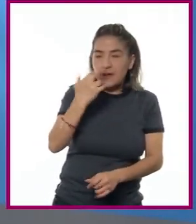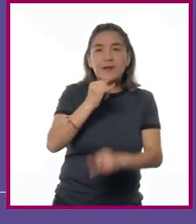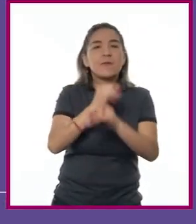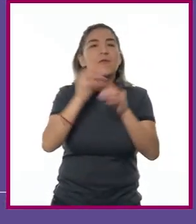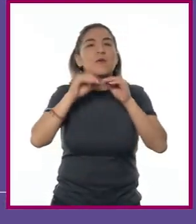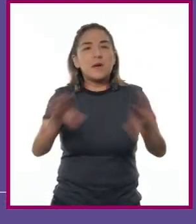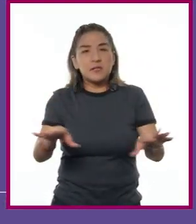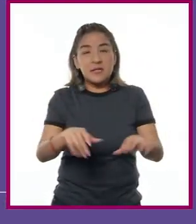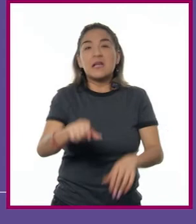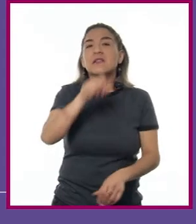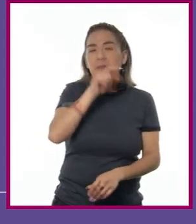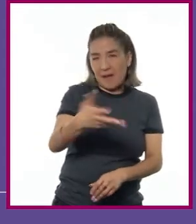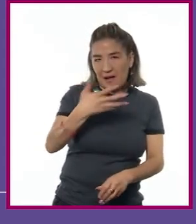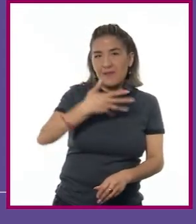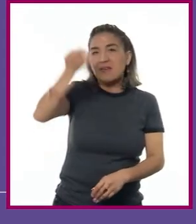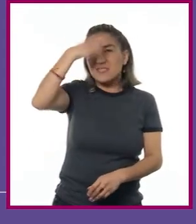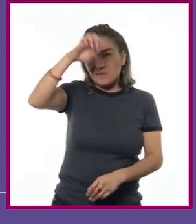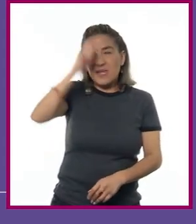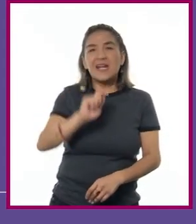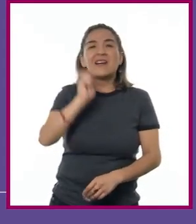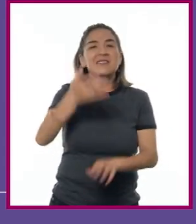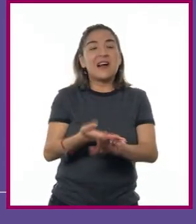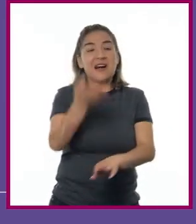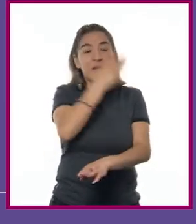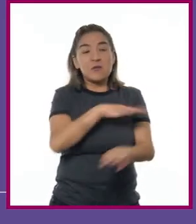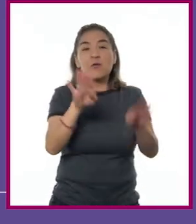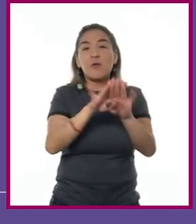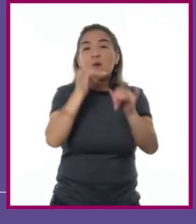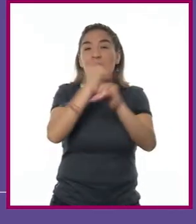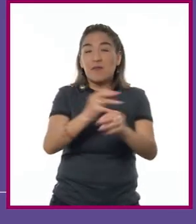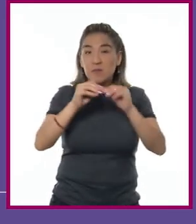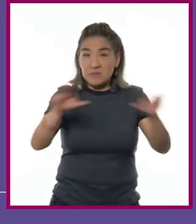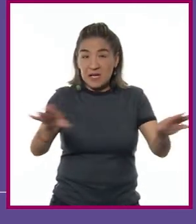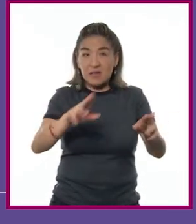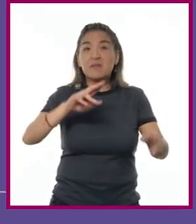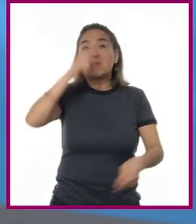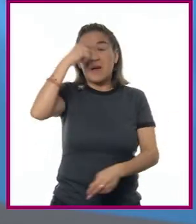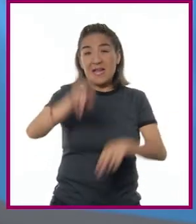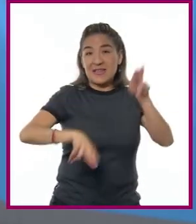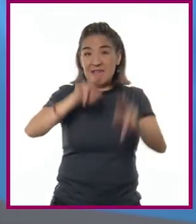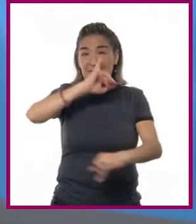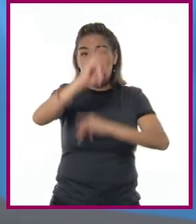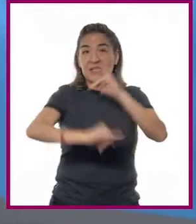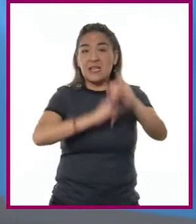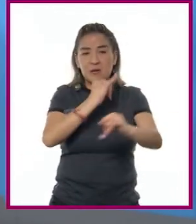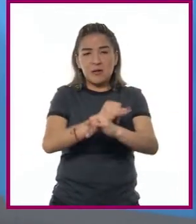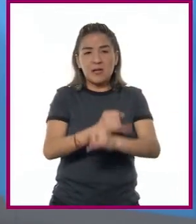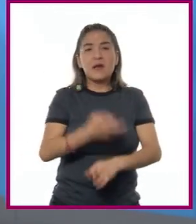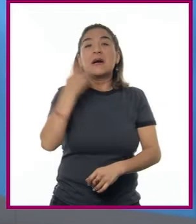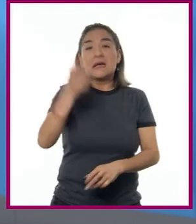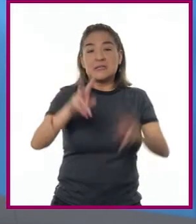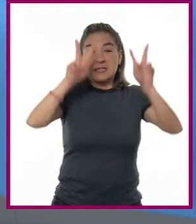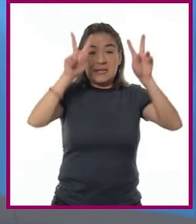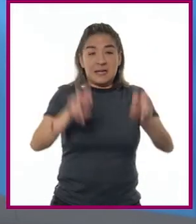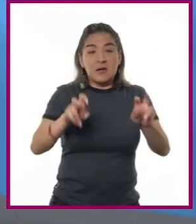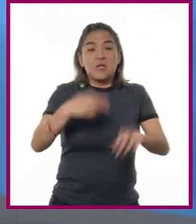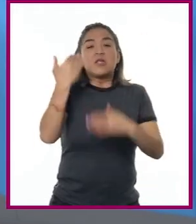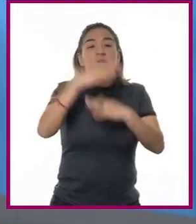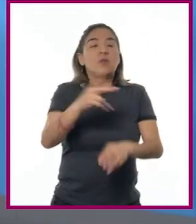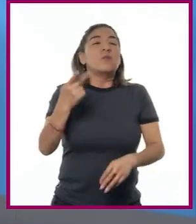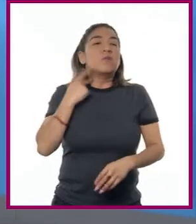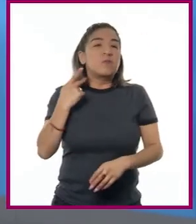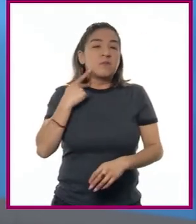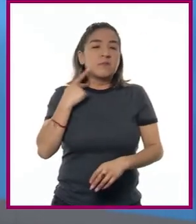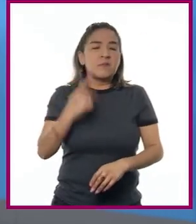Pero, ¿hay experiencias de rendición de cuentas a nivel internacional? En temas importantes de política